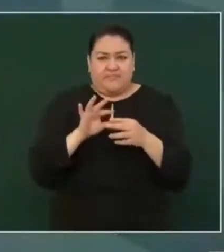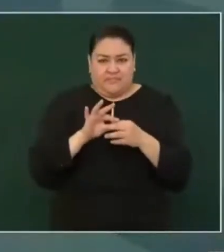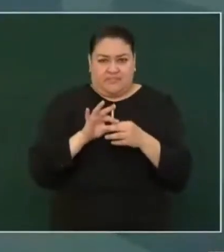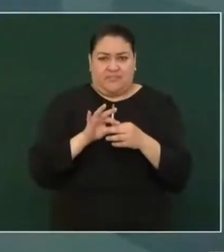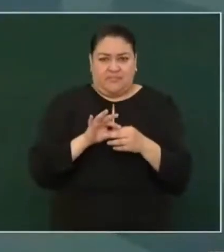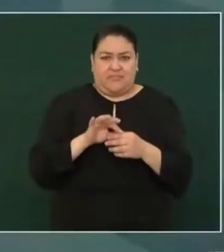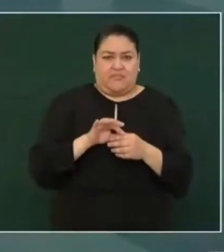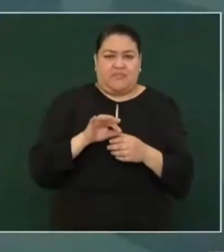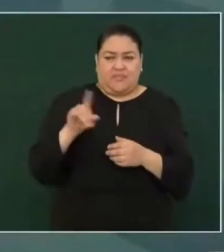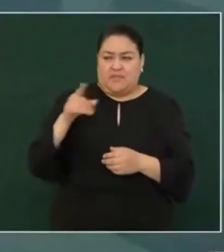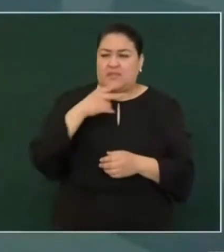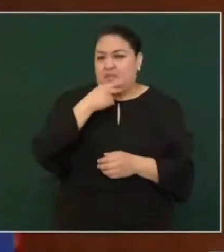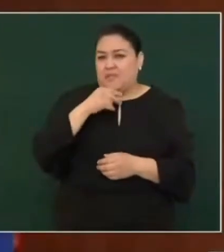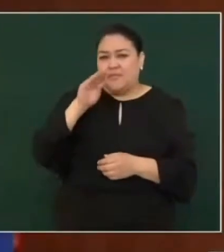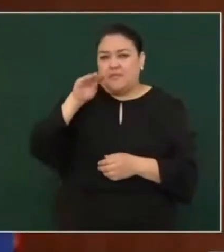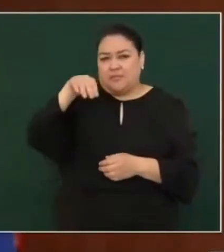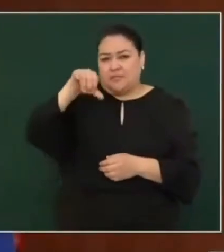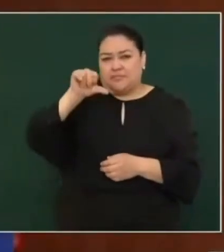también Marcelo,